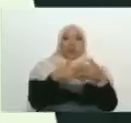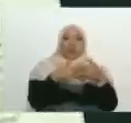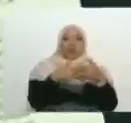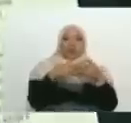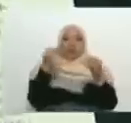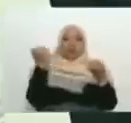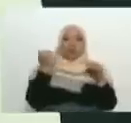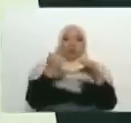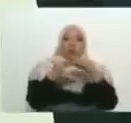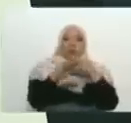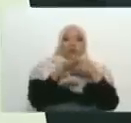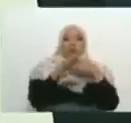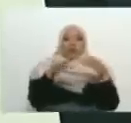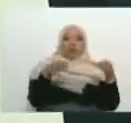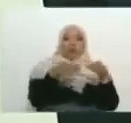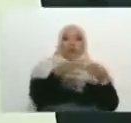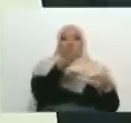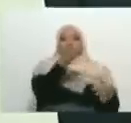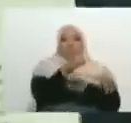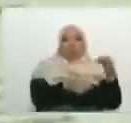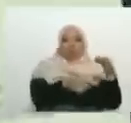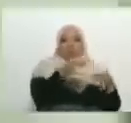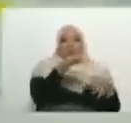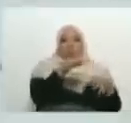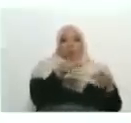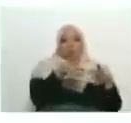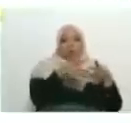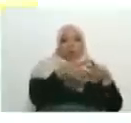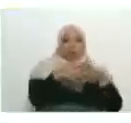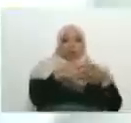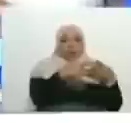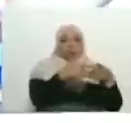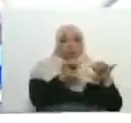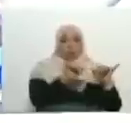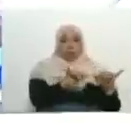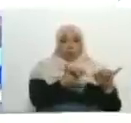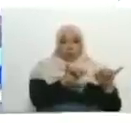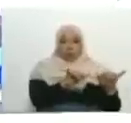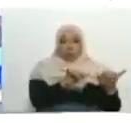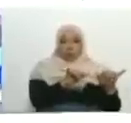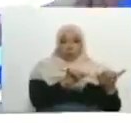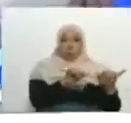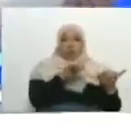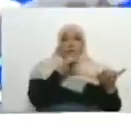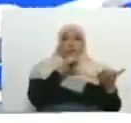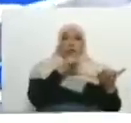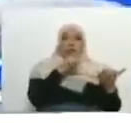le envía el Departamento de Justicia de los Estados Unidos. ¿Y qué dice esta carta?